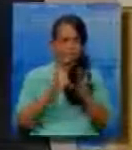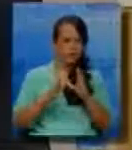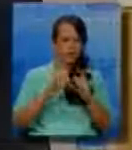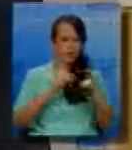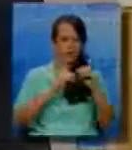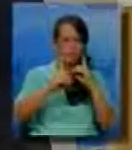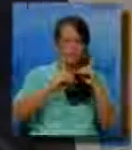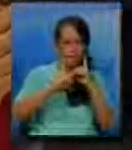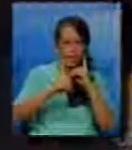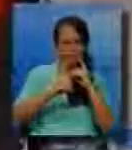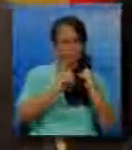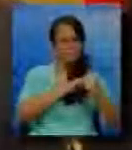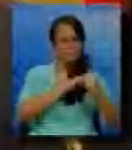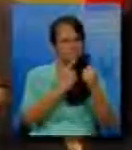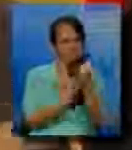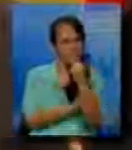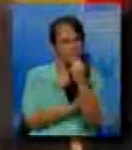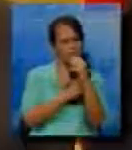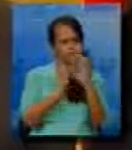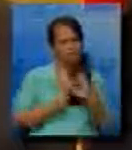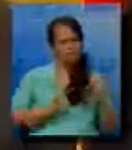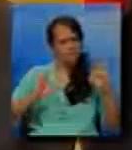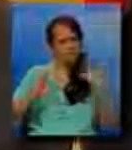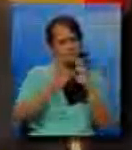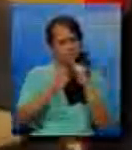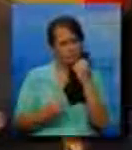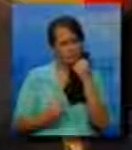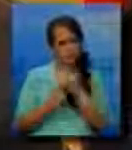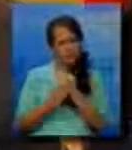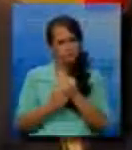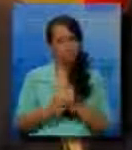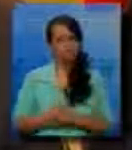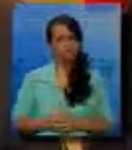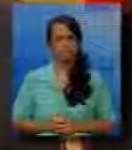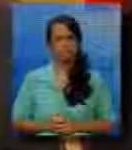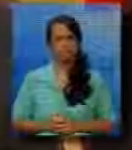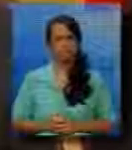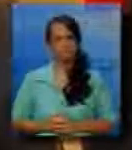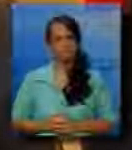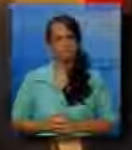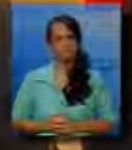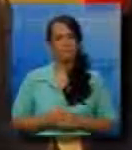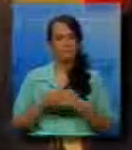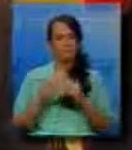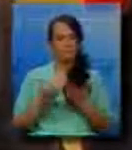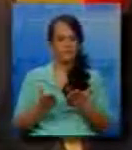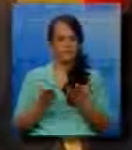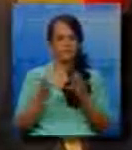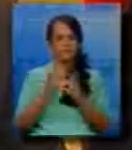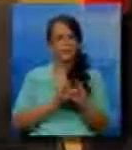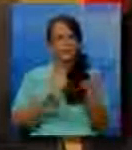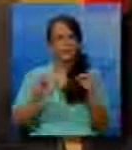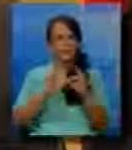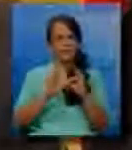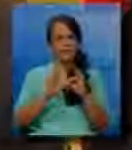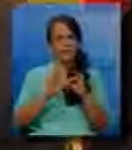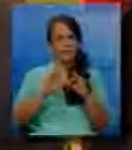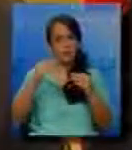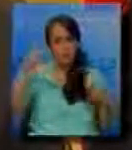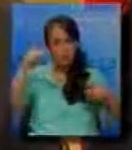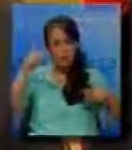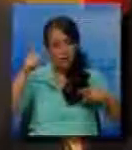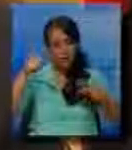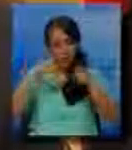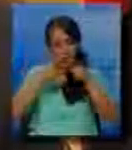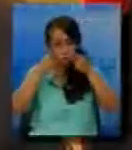con absoluta fuerza. Repensar la institucionalidad, repensar la regulación, repensar la política pública